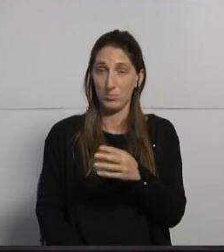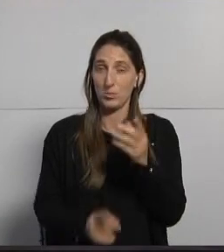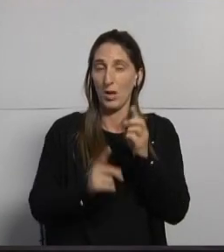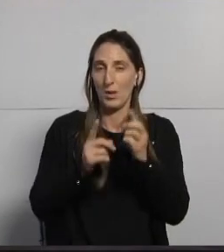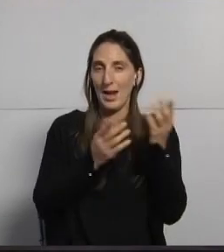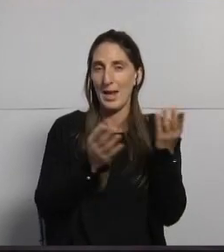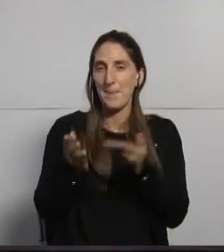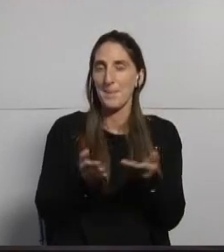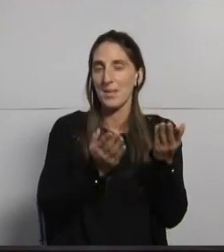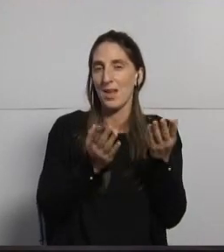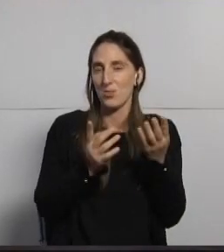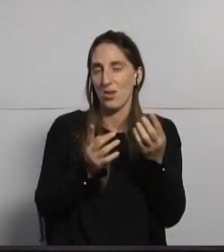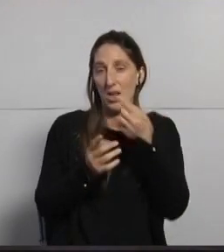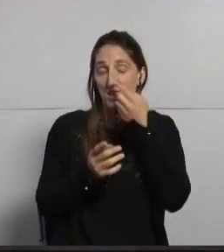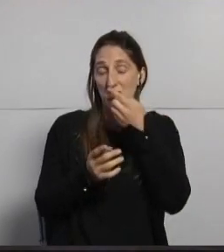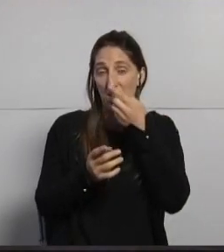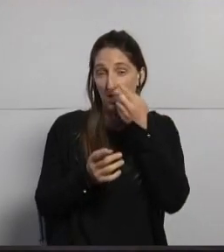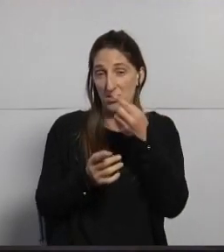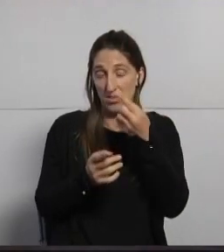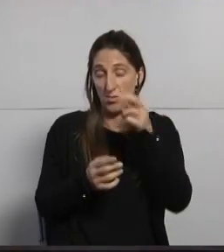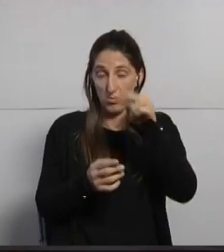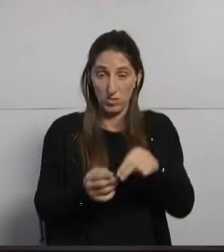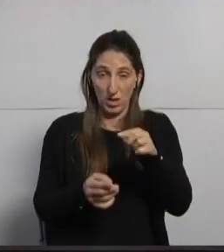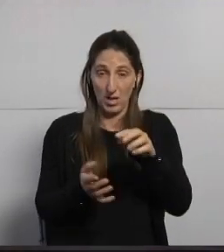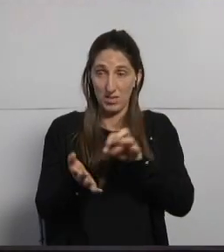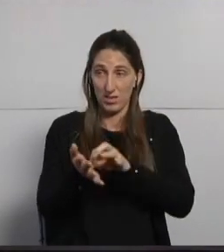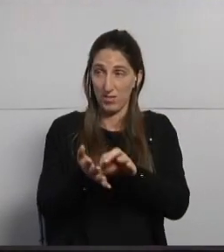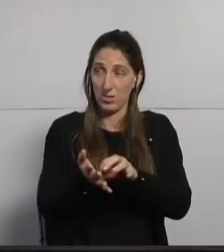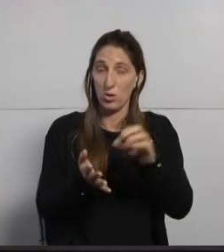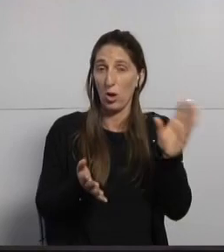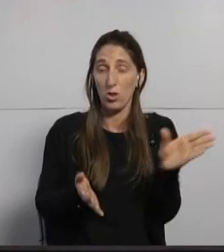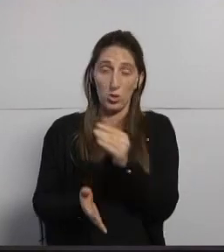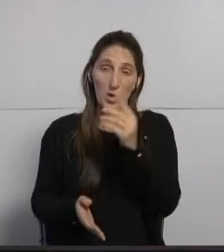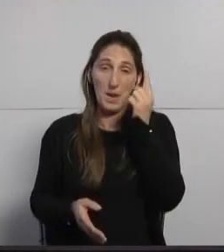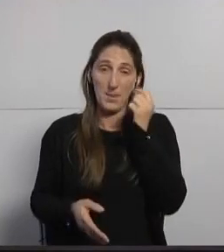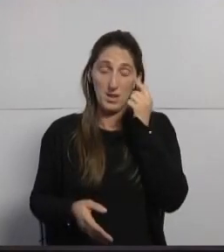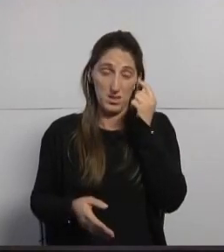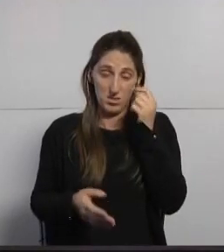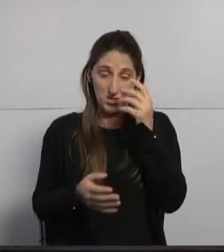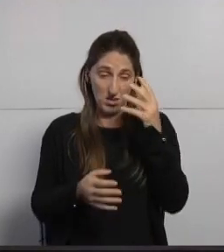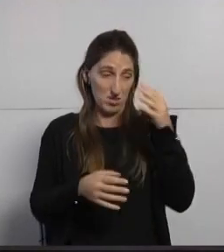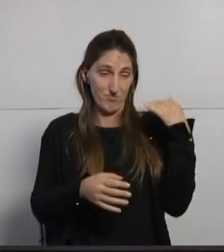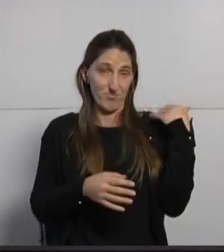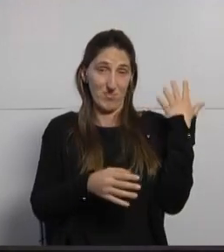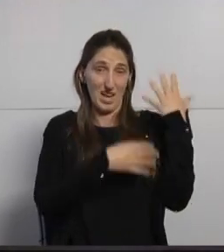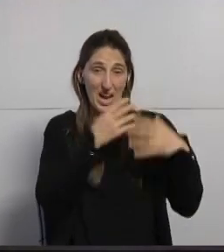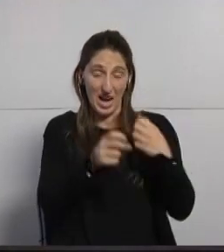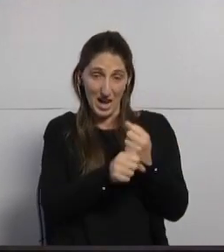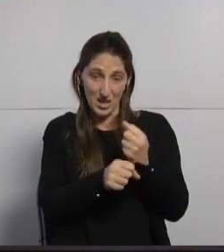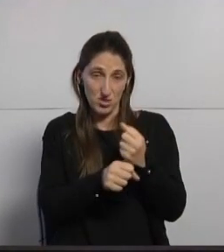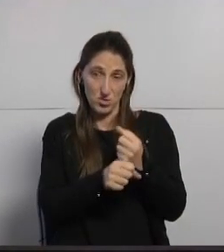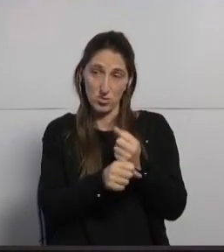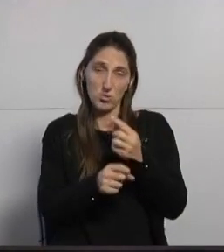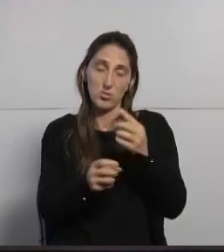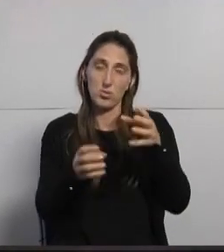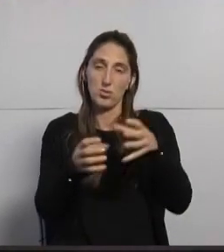invitaciones. Si les interesa utilizar nuestros servicios, nosotros toda nuestra experiencia de los últimos años la hemos capitalizado en un